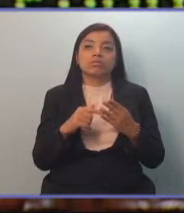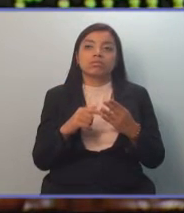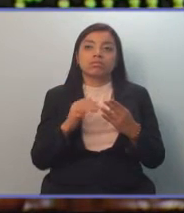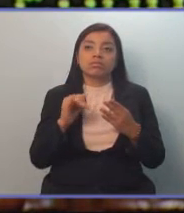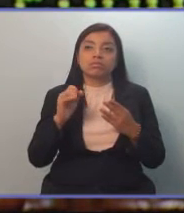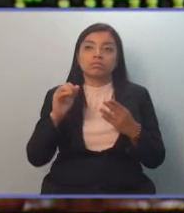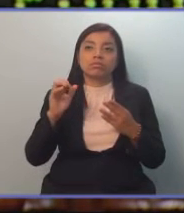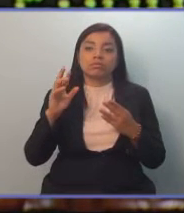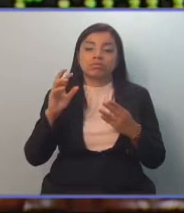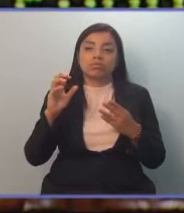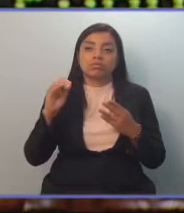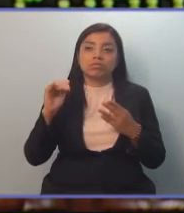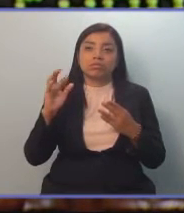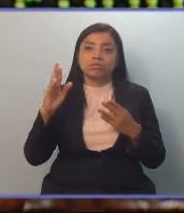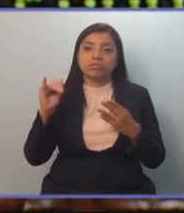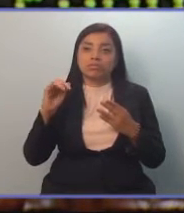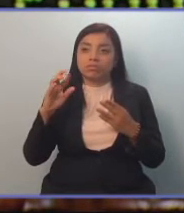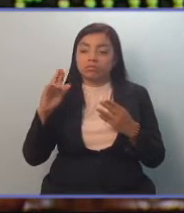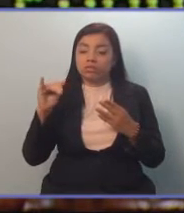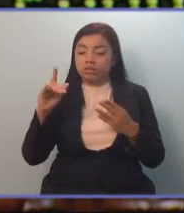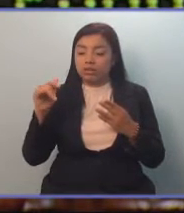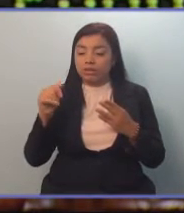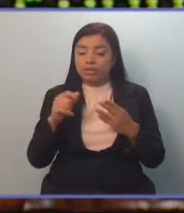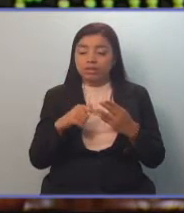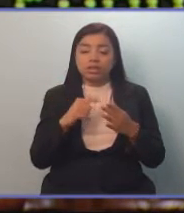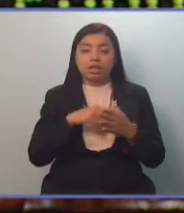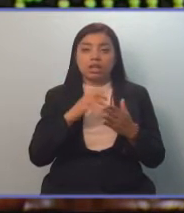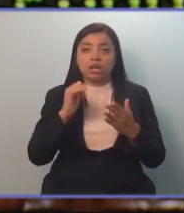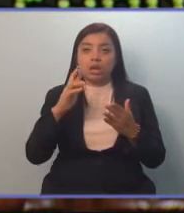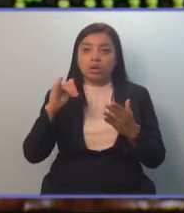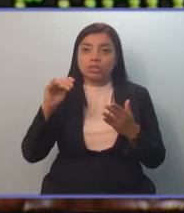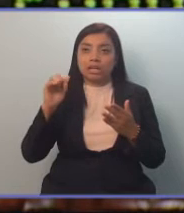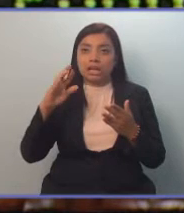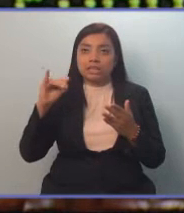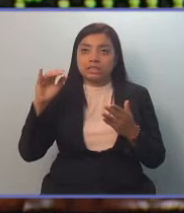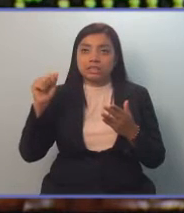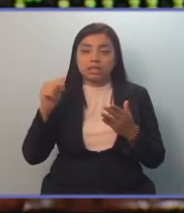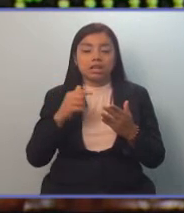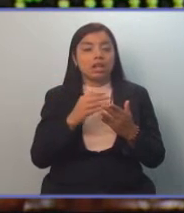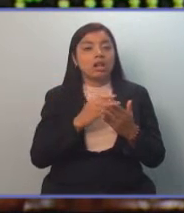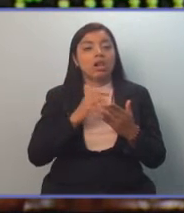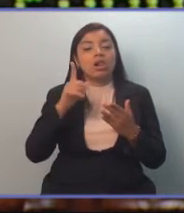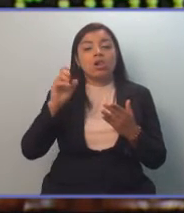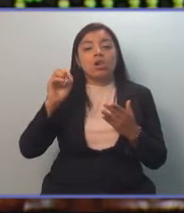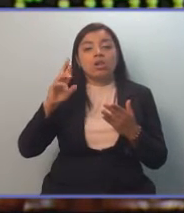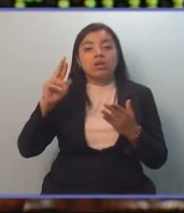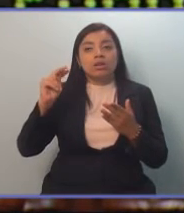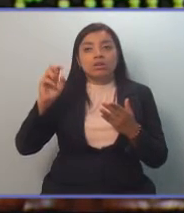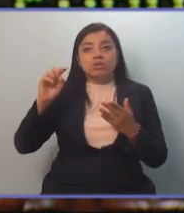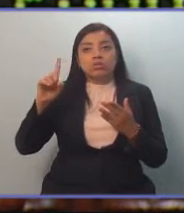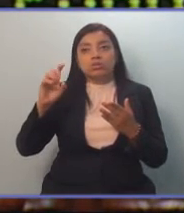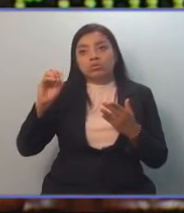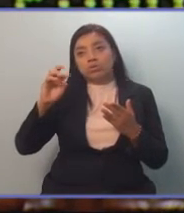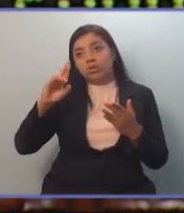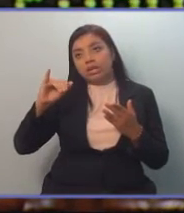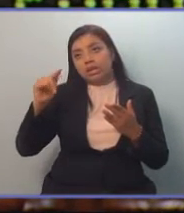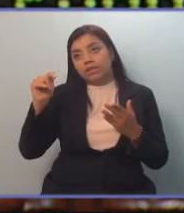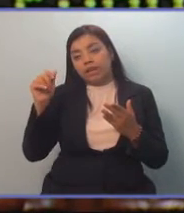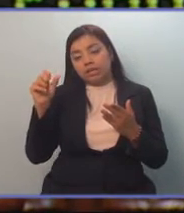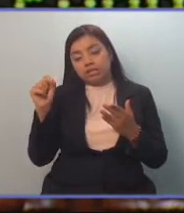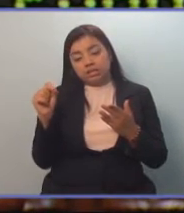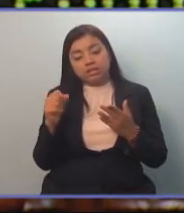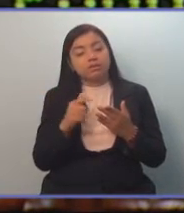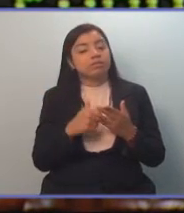José Antonio Almendaris Rivas, Carlos Alberto García y Lorenzo Rivas Echeverría, decreta las